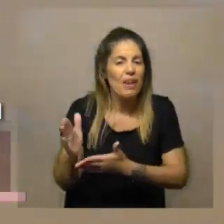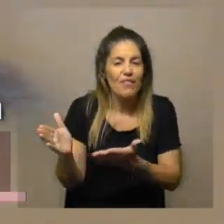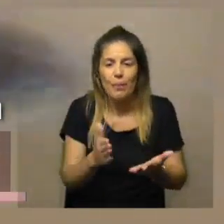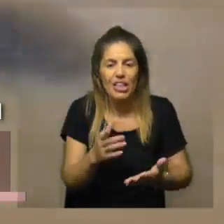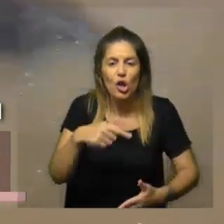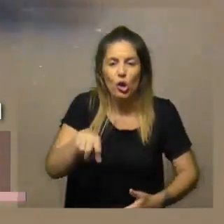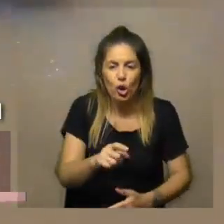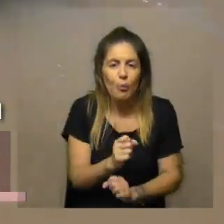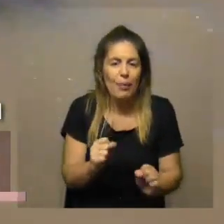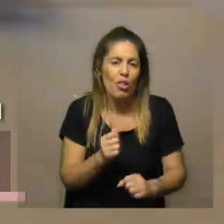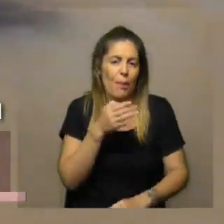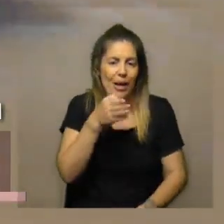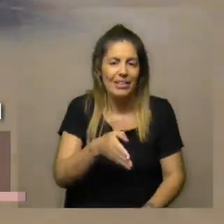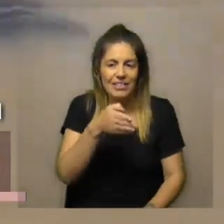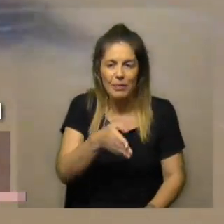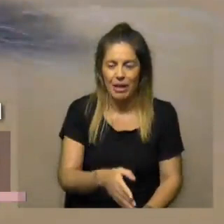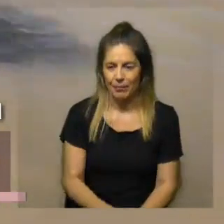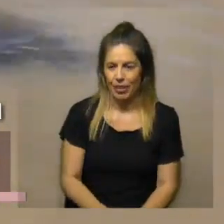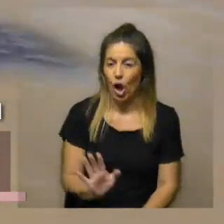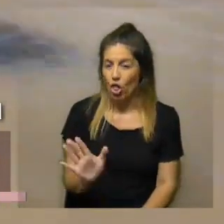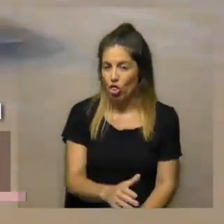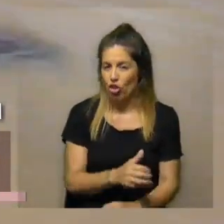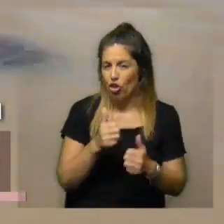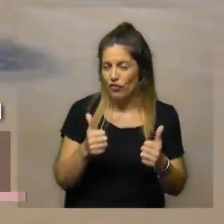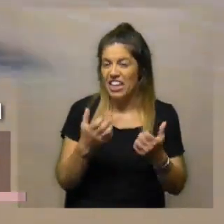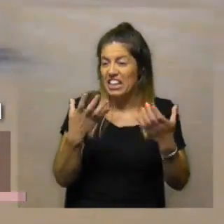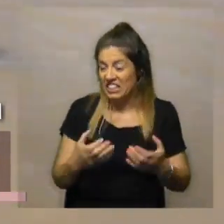para poder participar. Claro, o sea que está todo bien, digamos, el que se